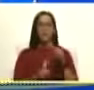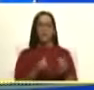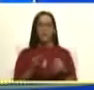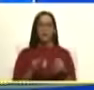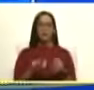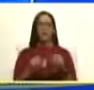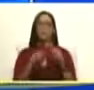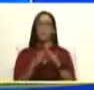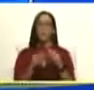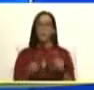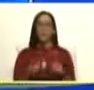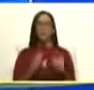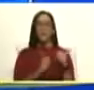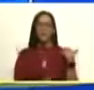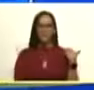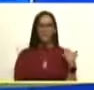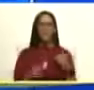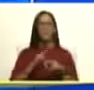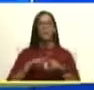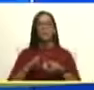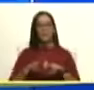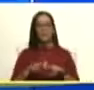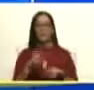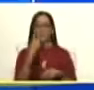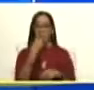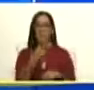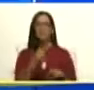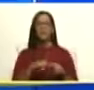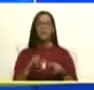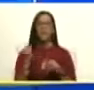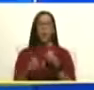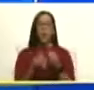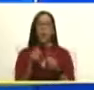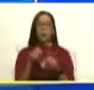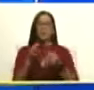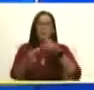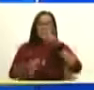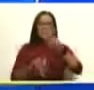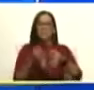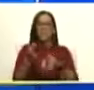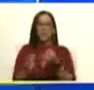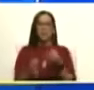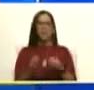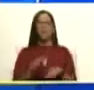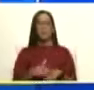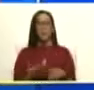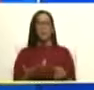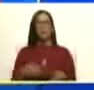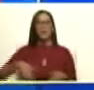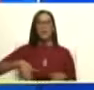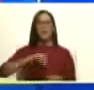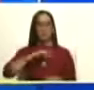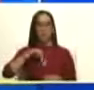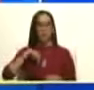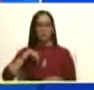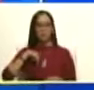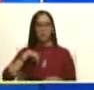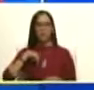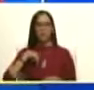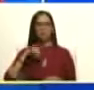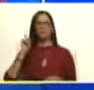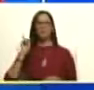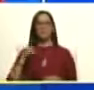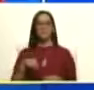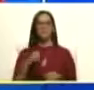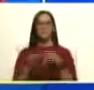todos, por el presidente, por niños, hemos visto niños cómo nos han explicado por qué el Esequibo es nuestro. También